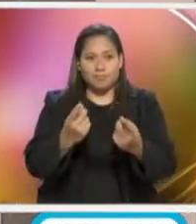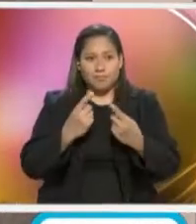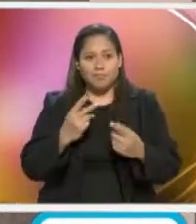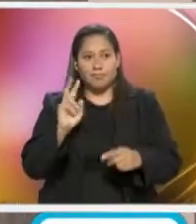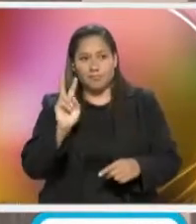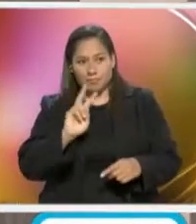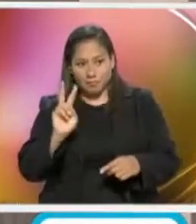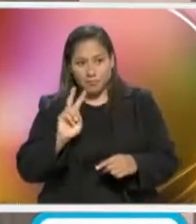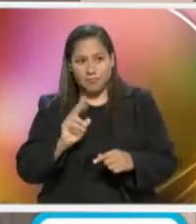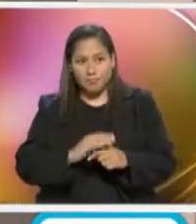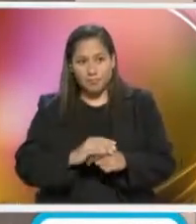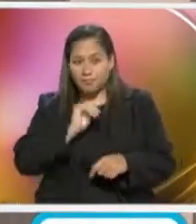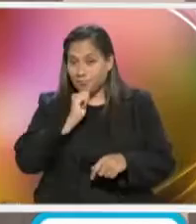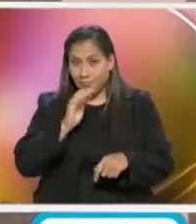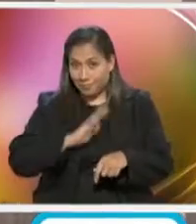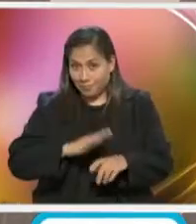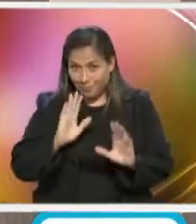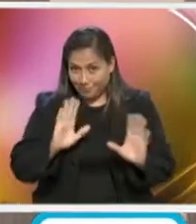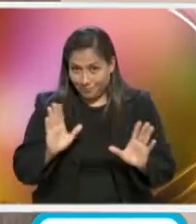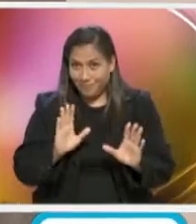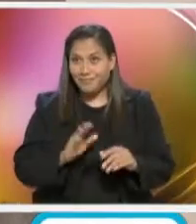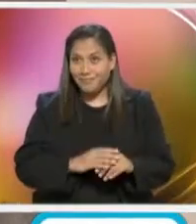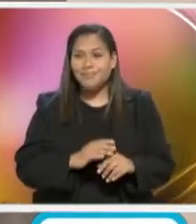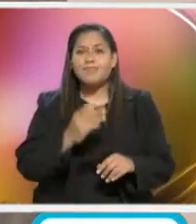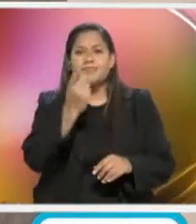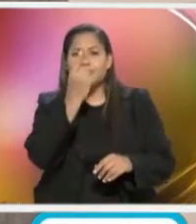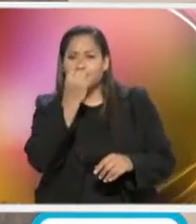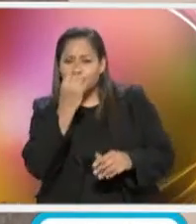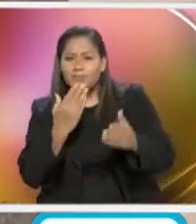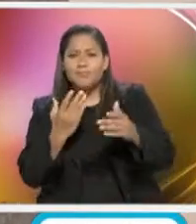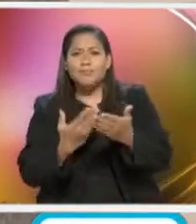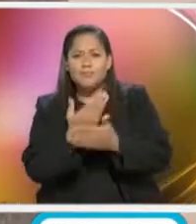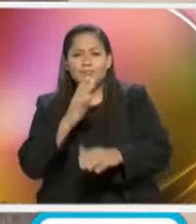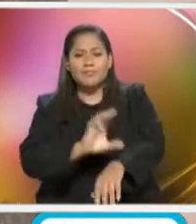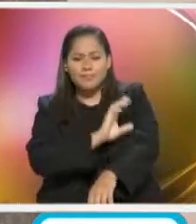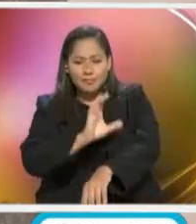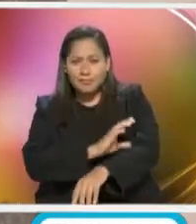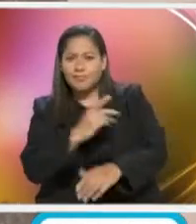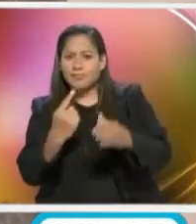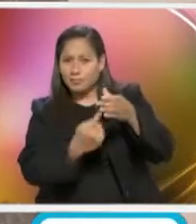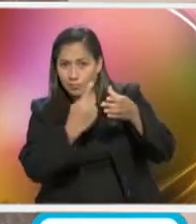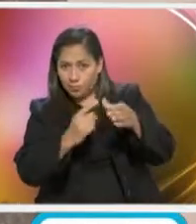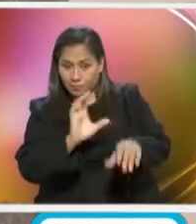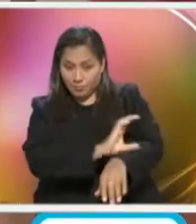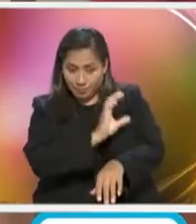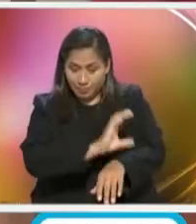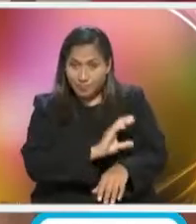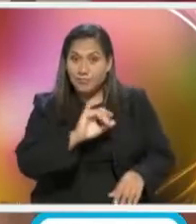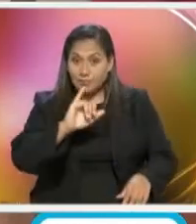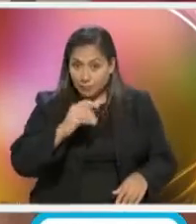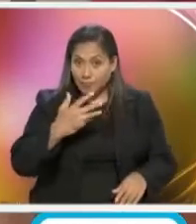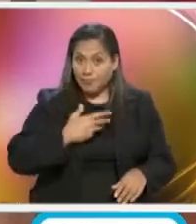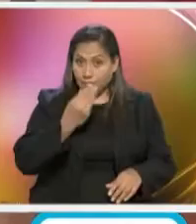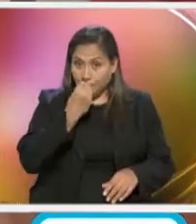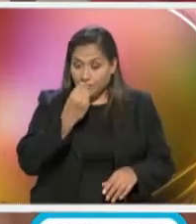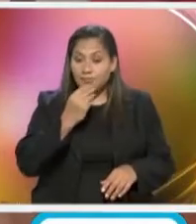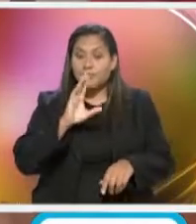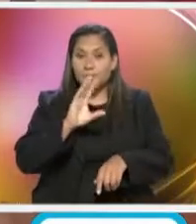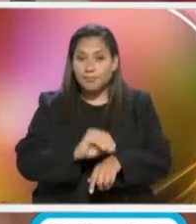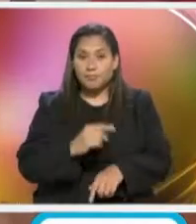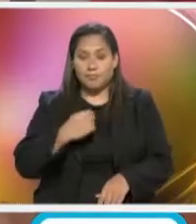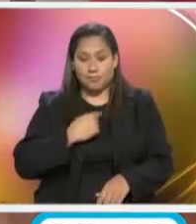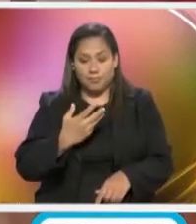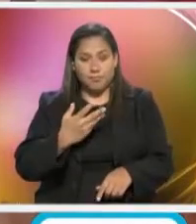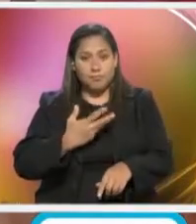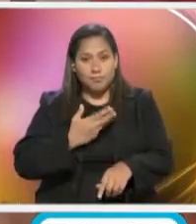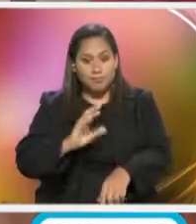y minerales, ¿no? Nada más, ¿Cómo es Gabriela. esto del desayuno energético, el licuado energético? ¿Sí existen entonces alimentos que nos permiten tener energía